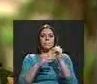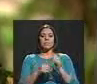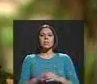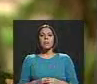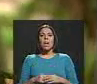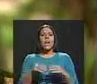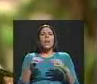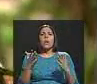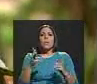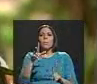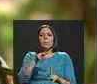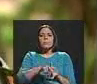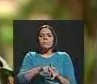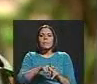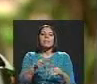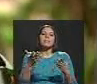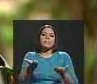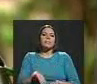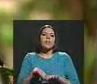lo implementamos